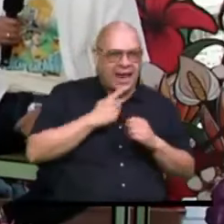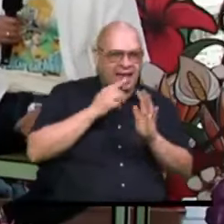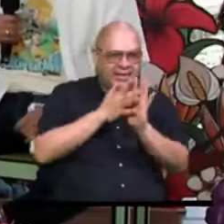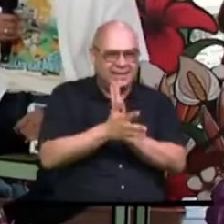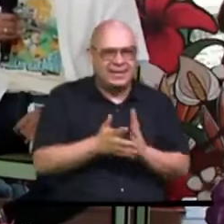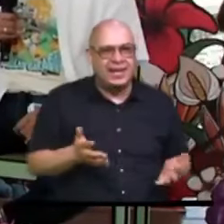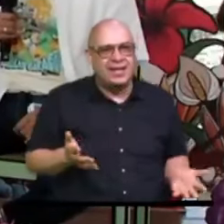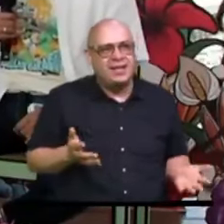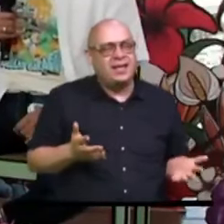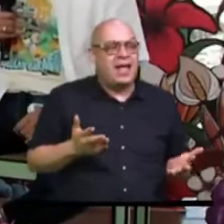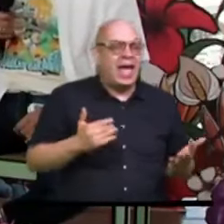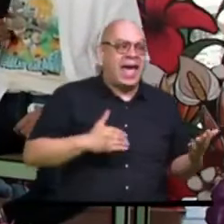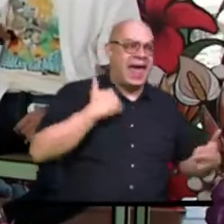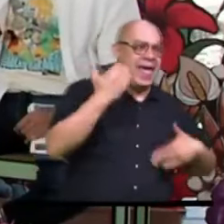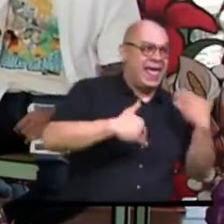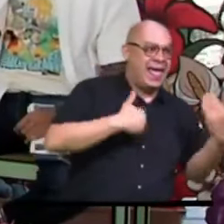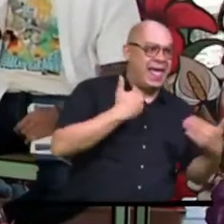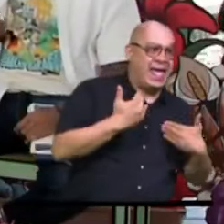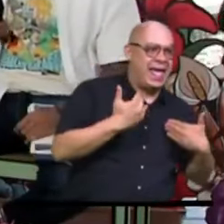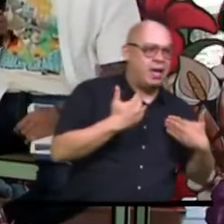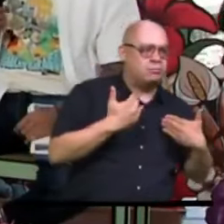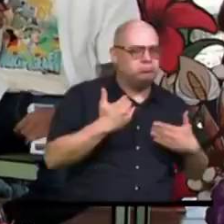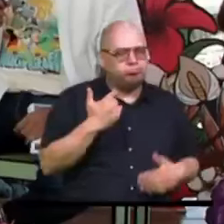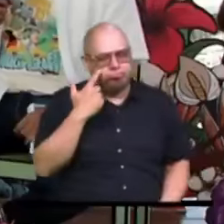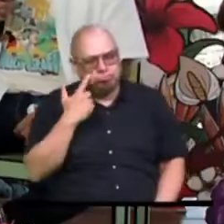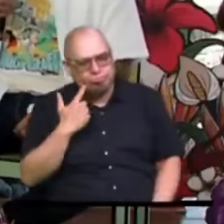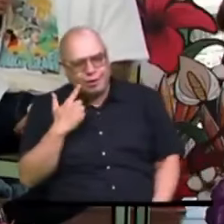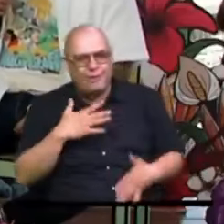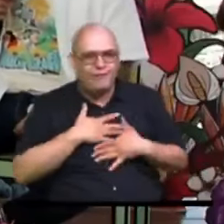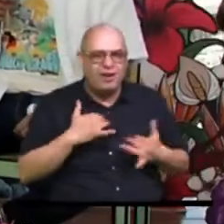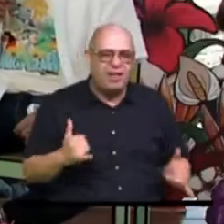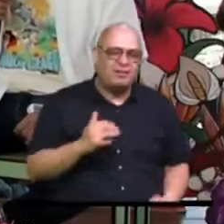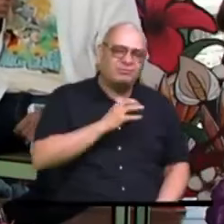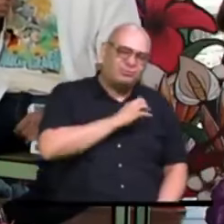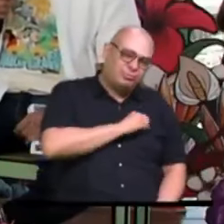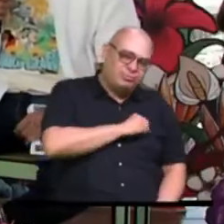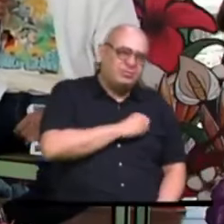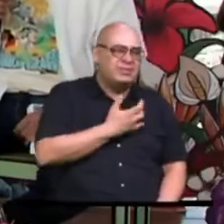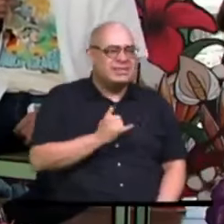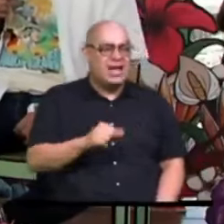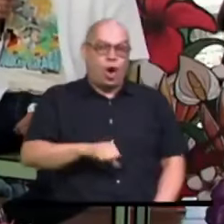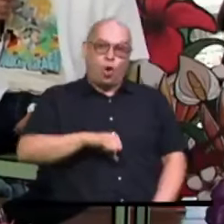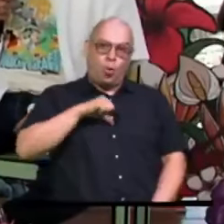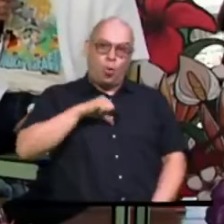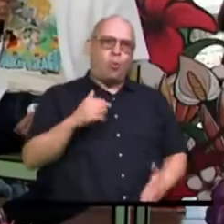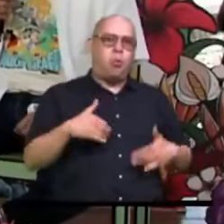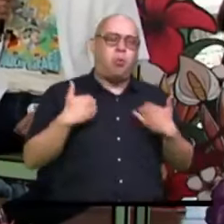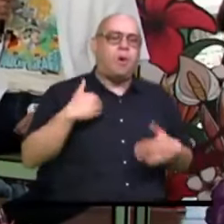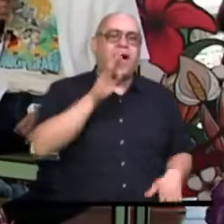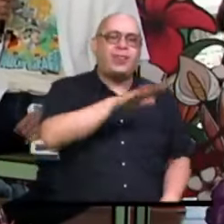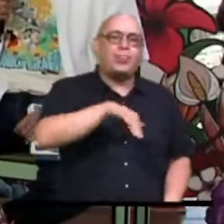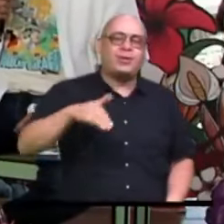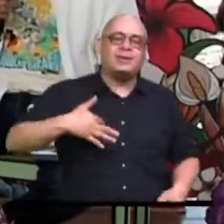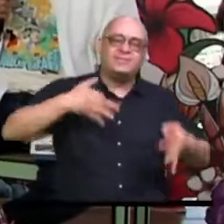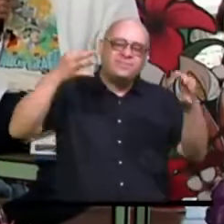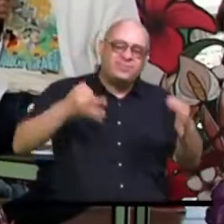transmisión, y es que es como una alegría, pero como unas ganas de llorar, de felicidad, de nostalgia, de sentirnos muy orgullosos de ser antioqueños, pero a la vez